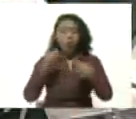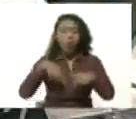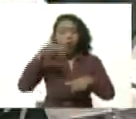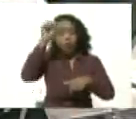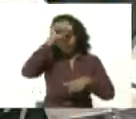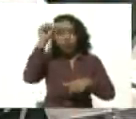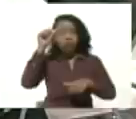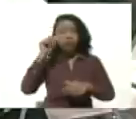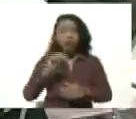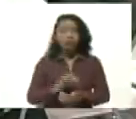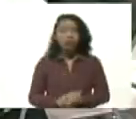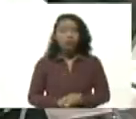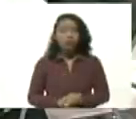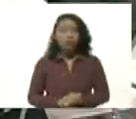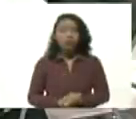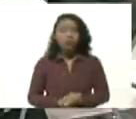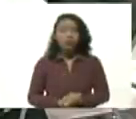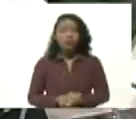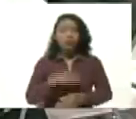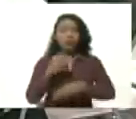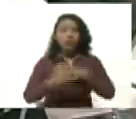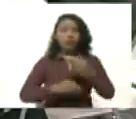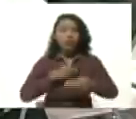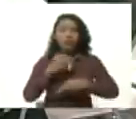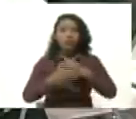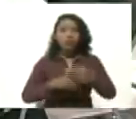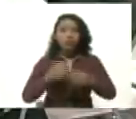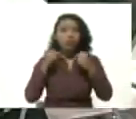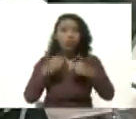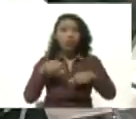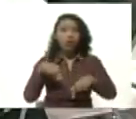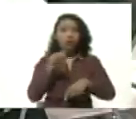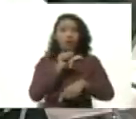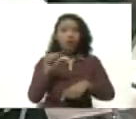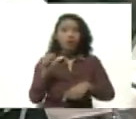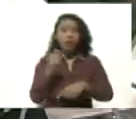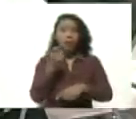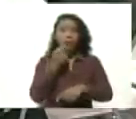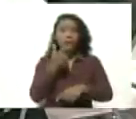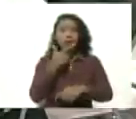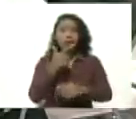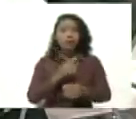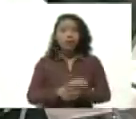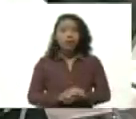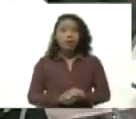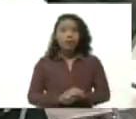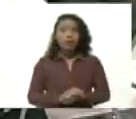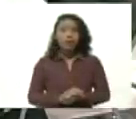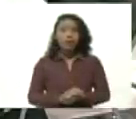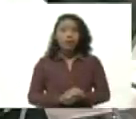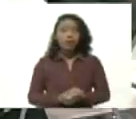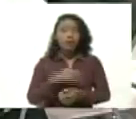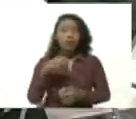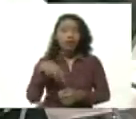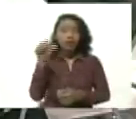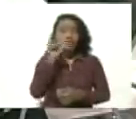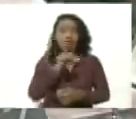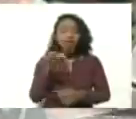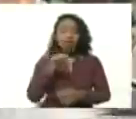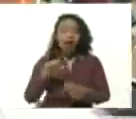Domingo. Ha sido una jornada intensa esta semana, bonita. Esta semana tuve